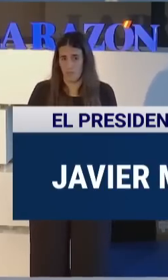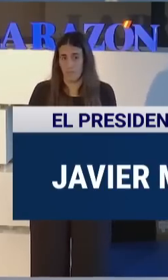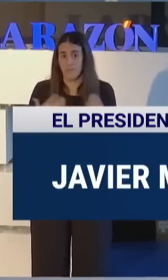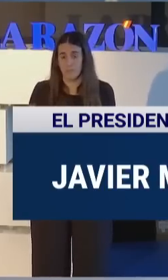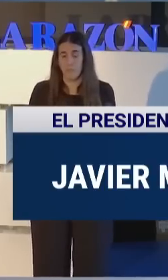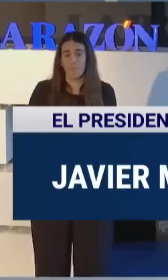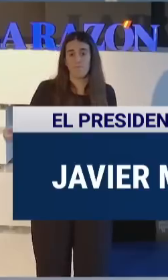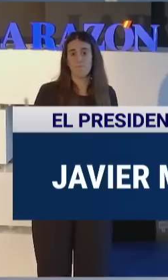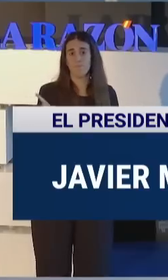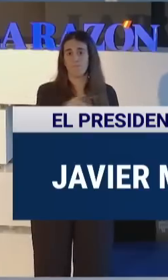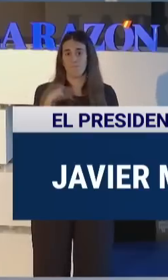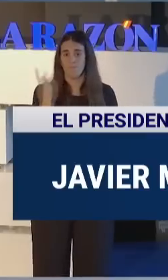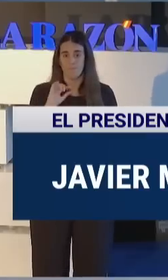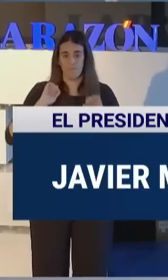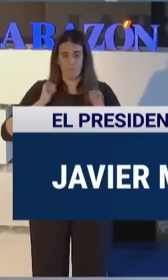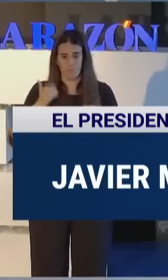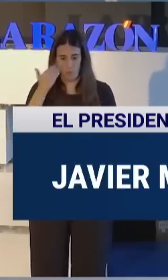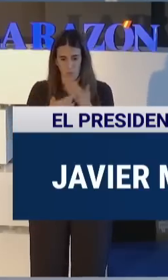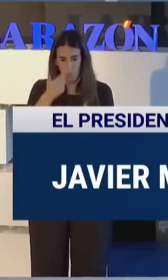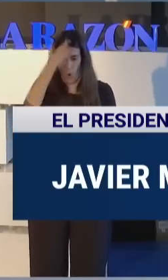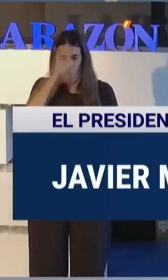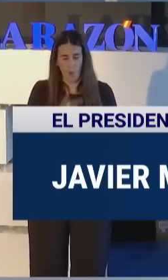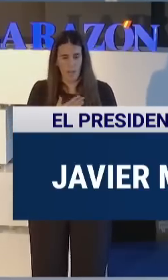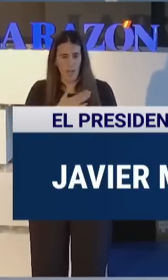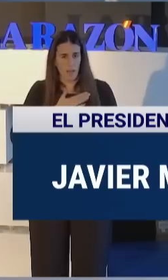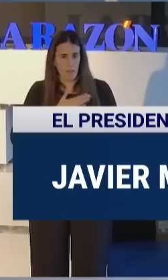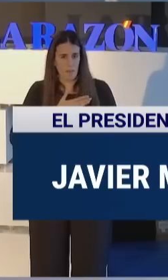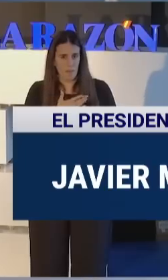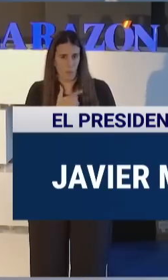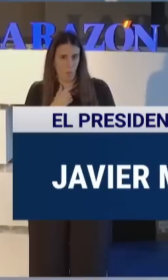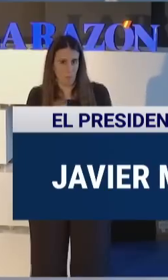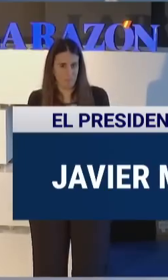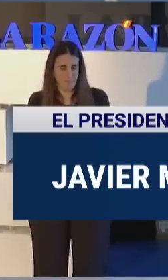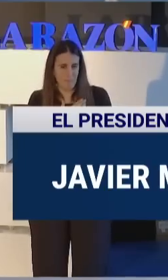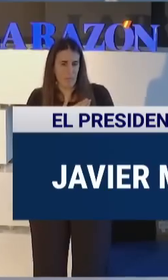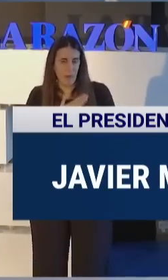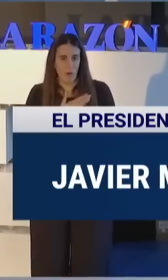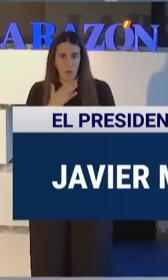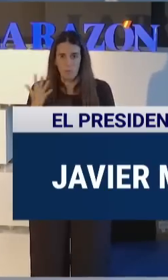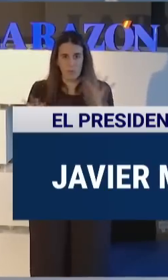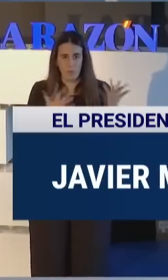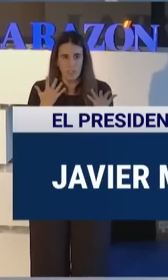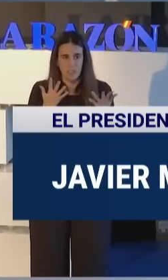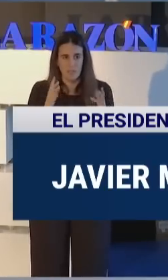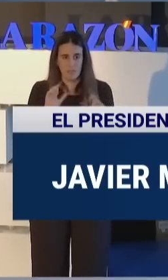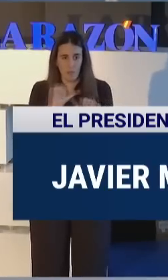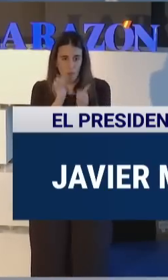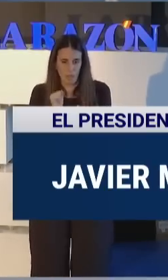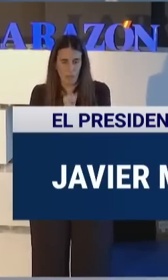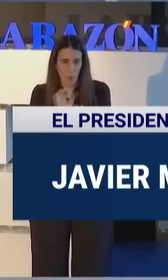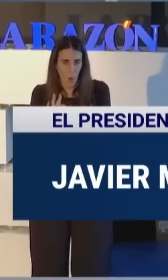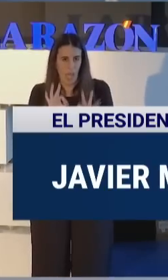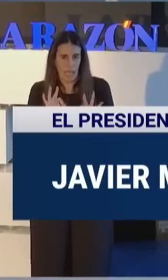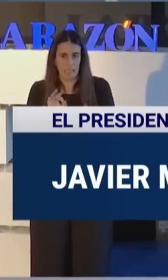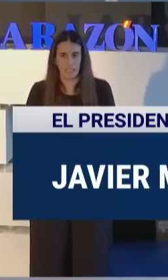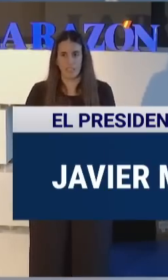Así que tampoco, digamos, o sea, yo soy enamorado del shock, pero tampoco había otra alternativa. Así que tampoco, digamos, no me voy